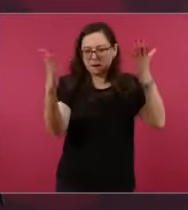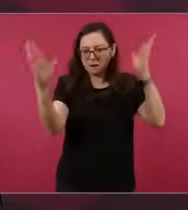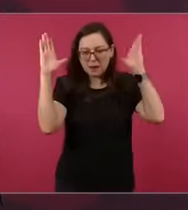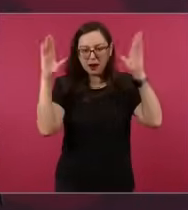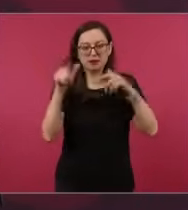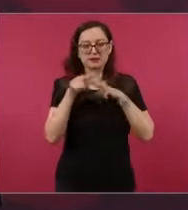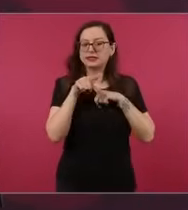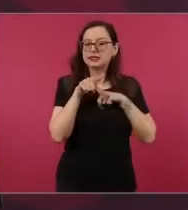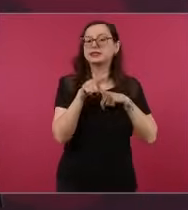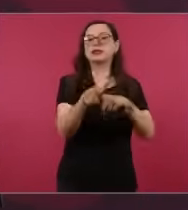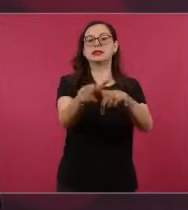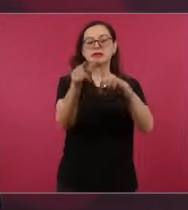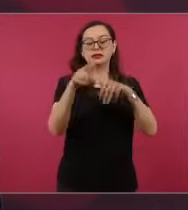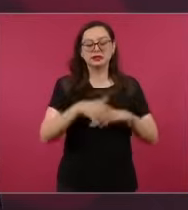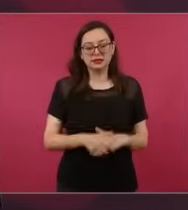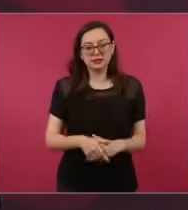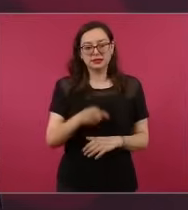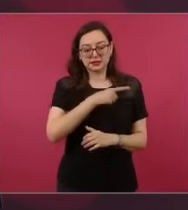y seguir